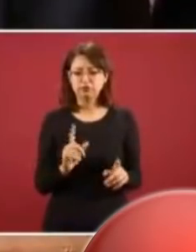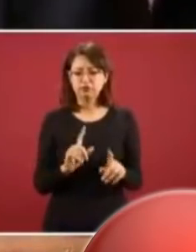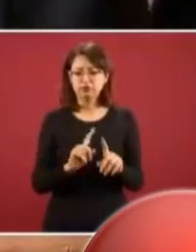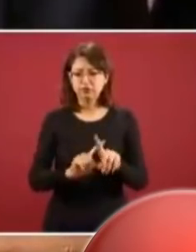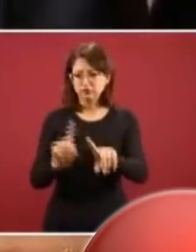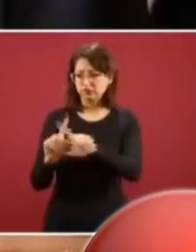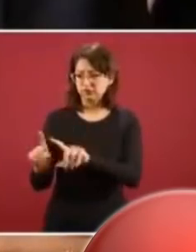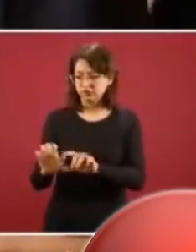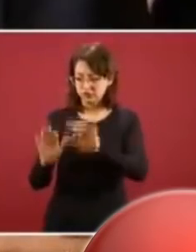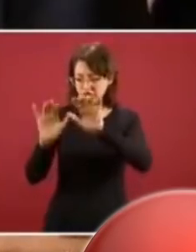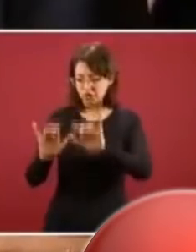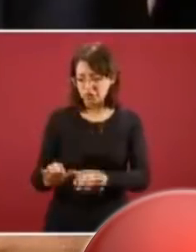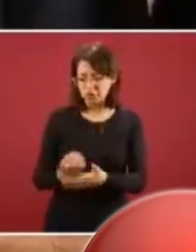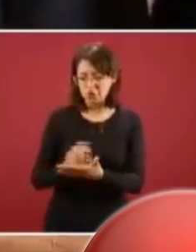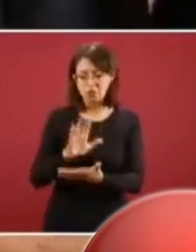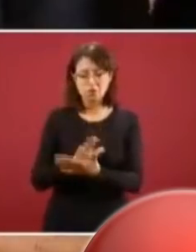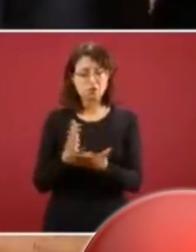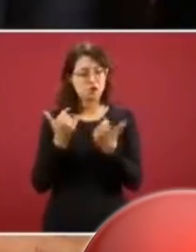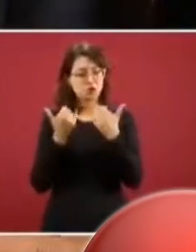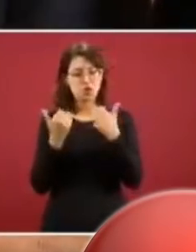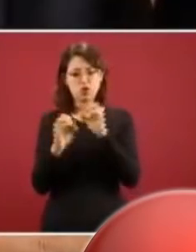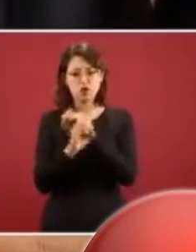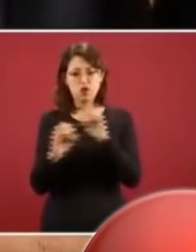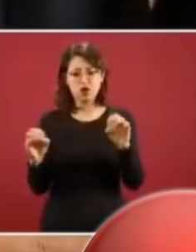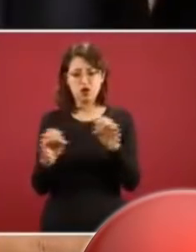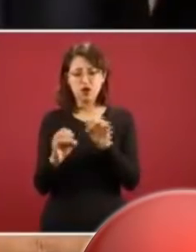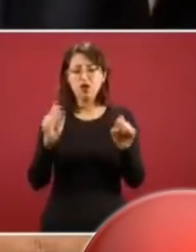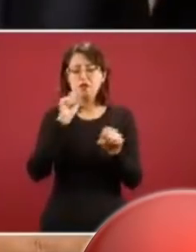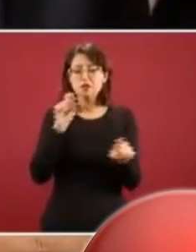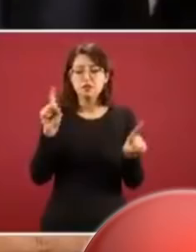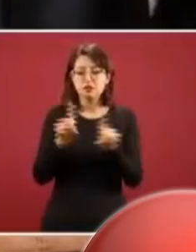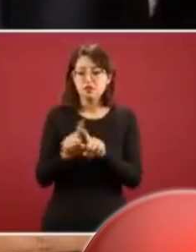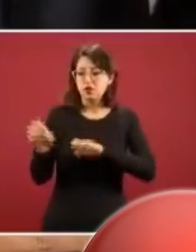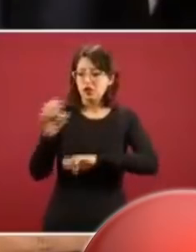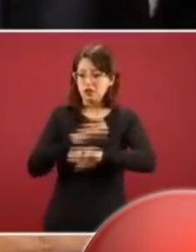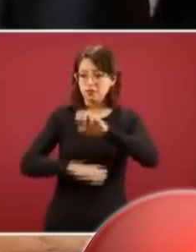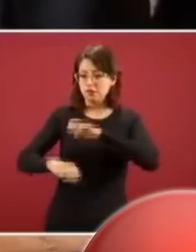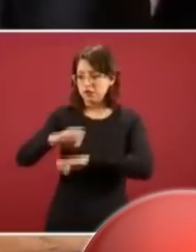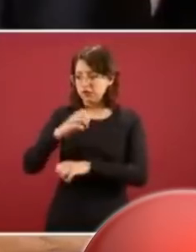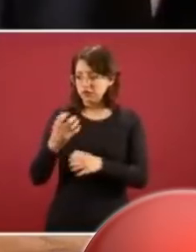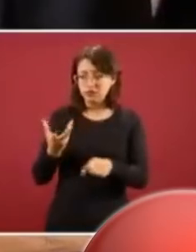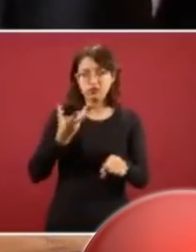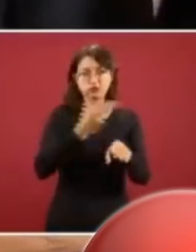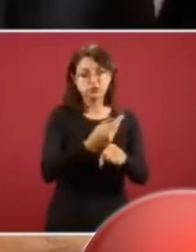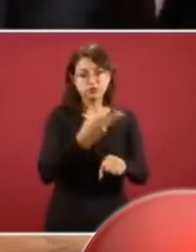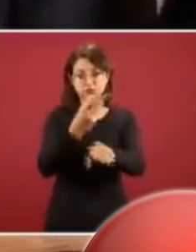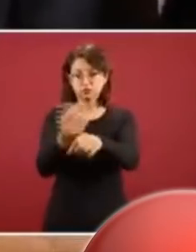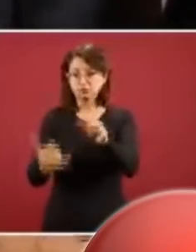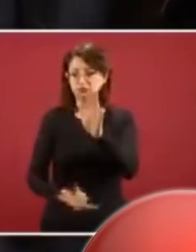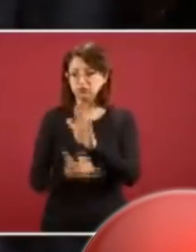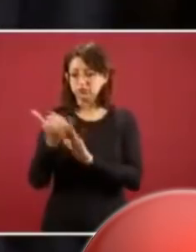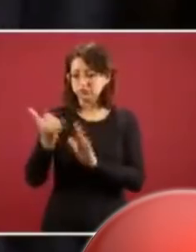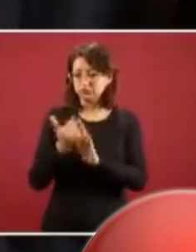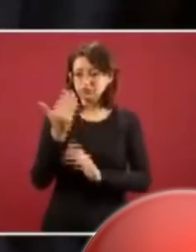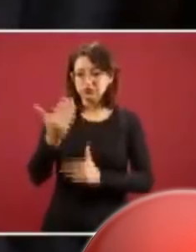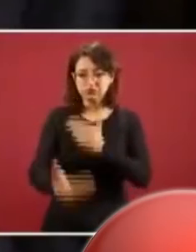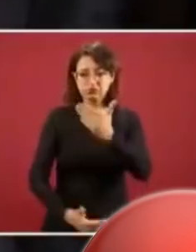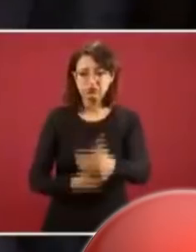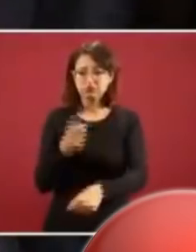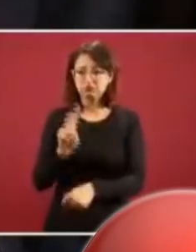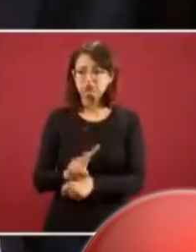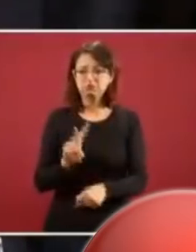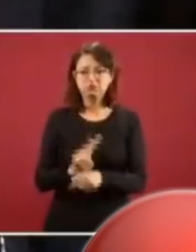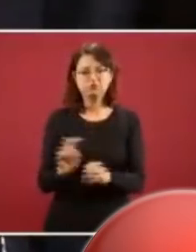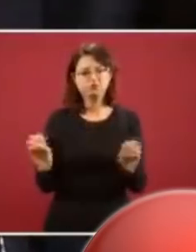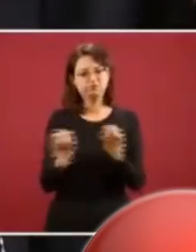la infraestructura. No hay quien vigile la contratación de empresas para la reconstrucción ni los avances en la reconstrucción.